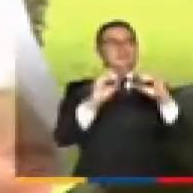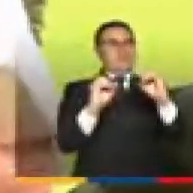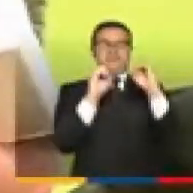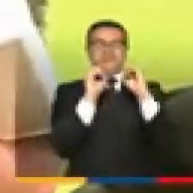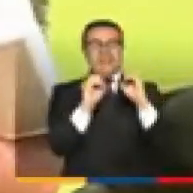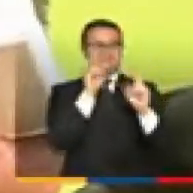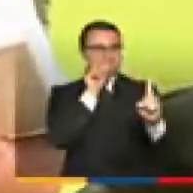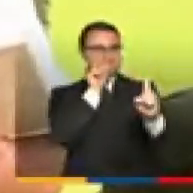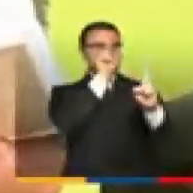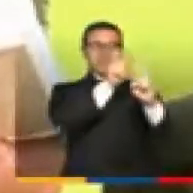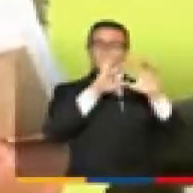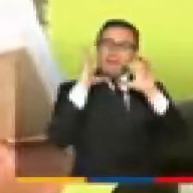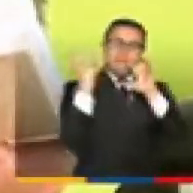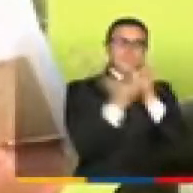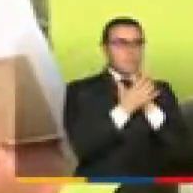ello,